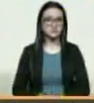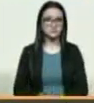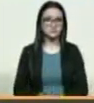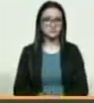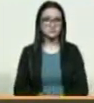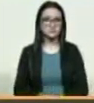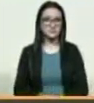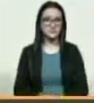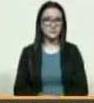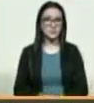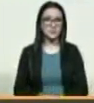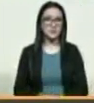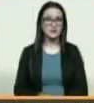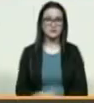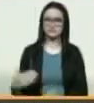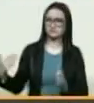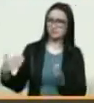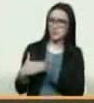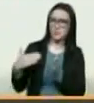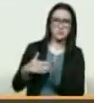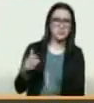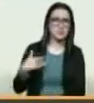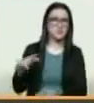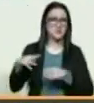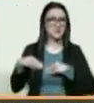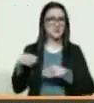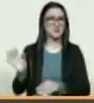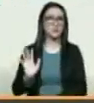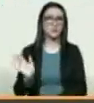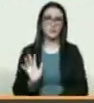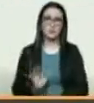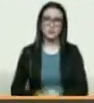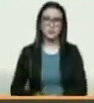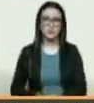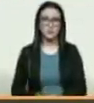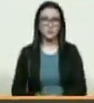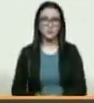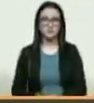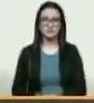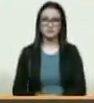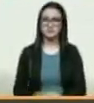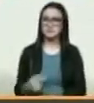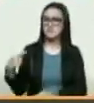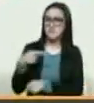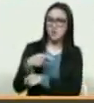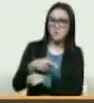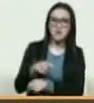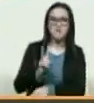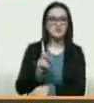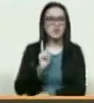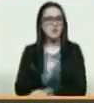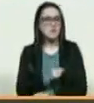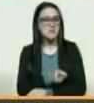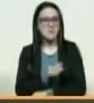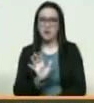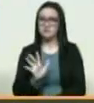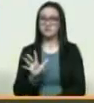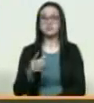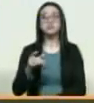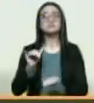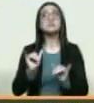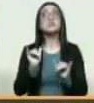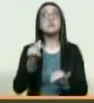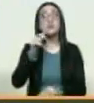No van a venir a darnos lecciones a nosotros o a decirnos qué es lo que debemos hacer, que lo decida nuestro pueblo.